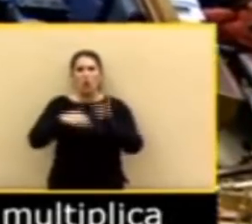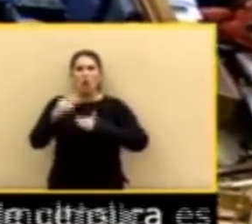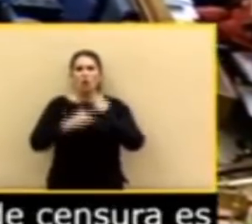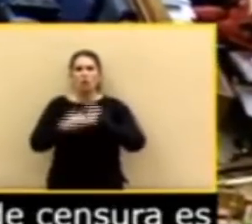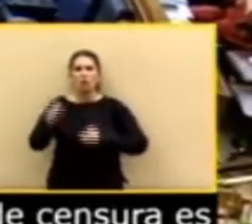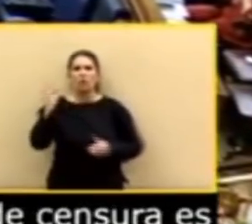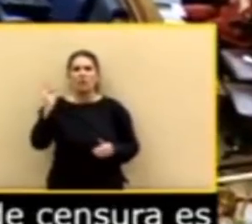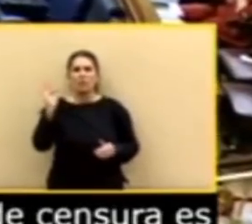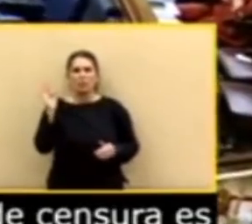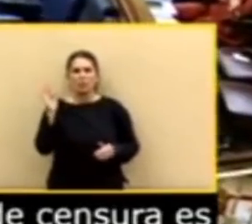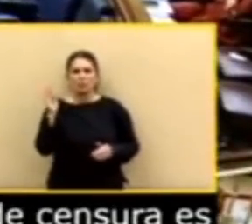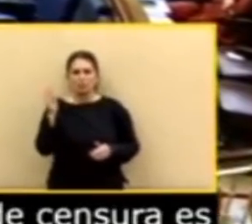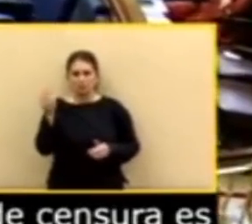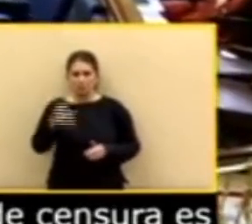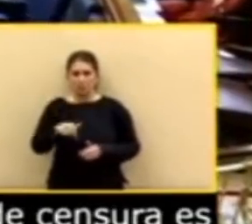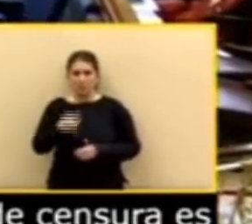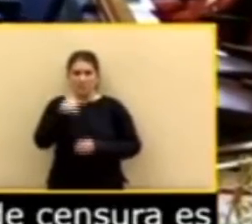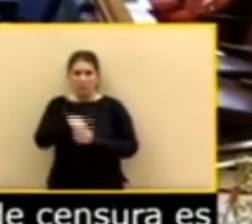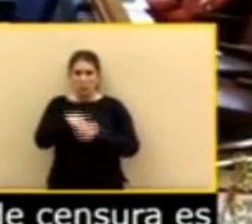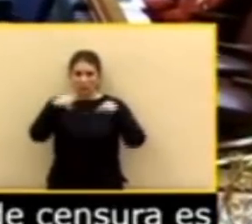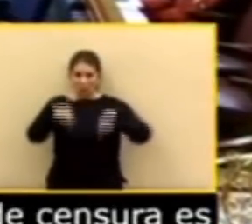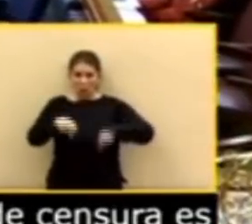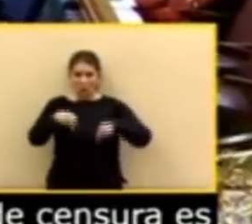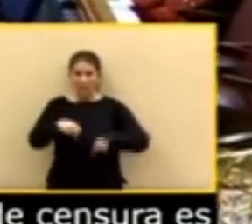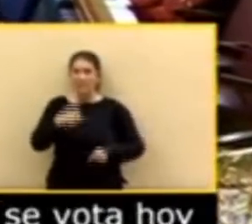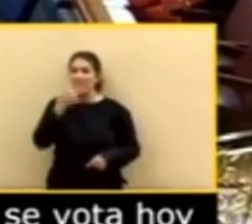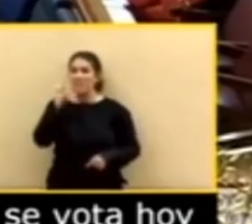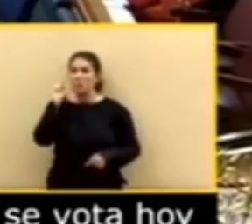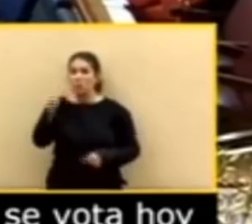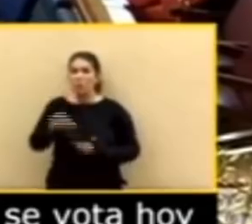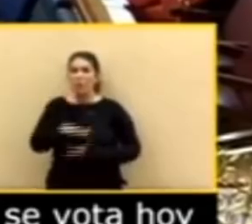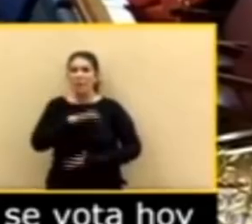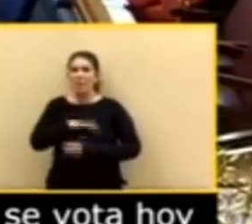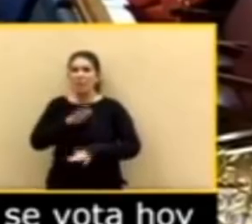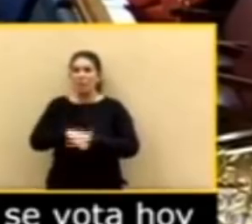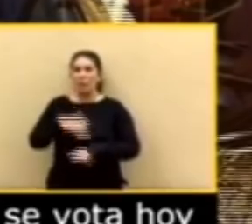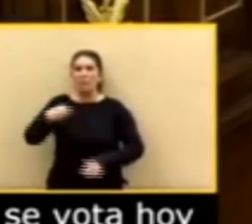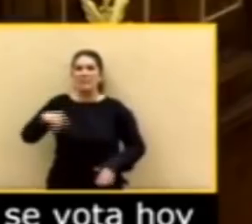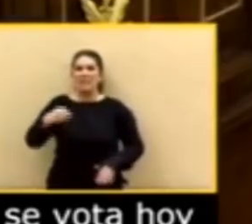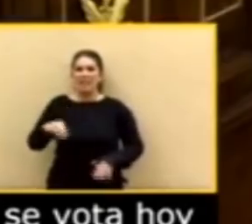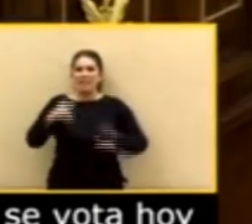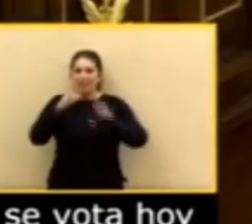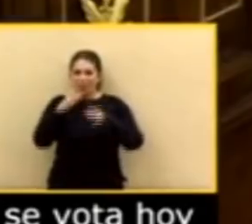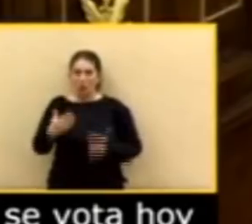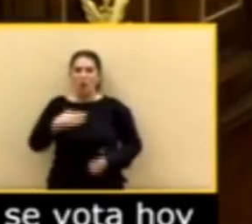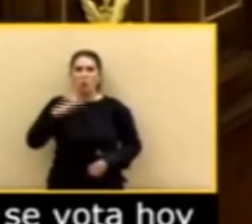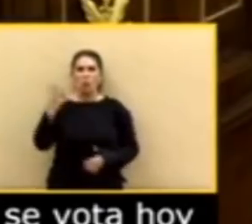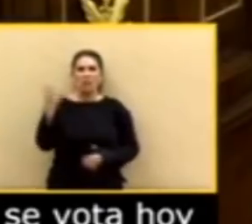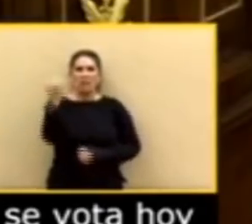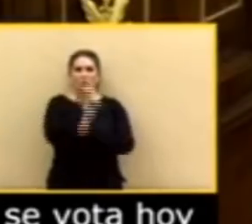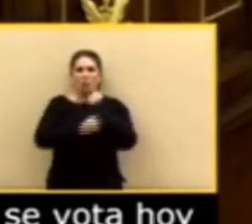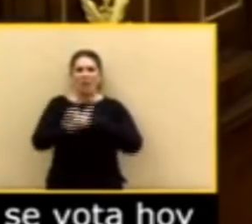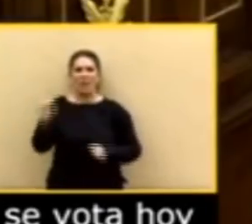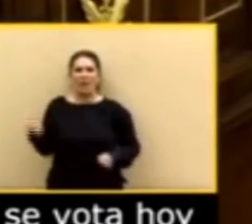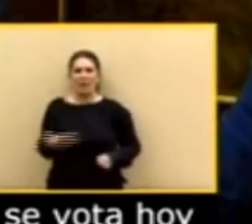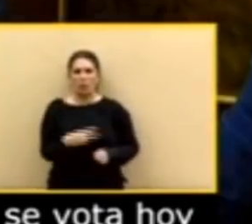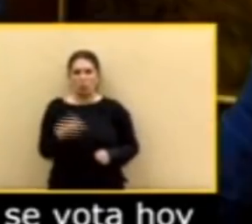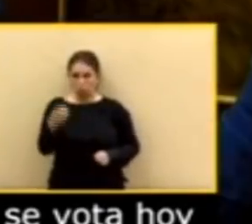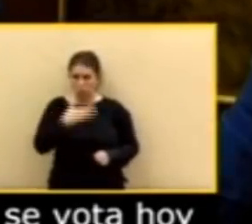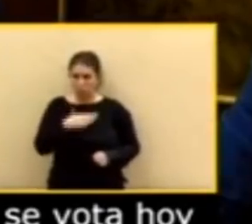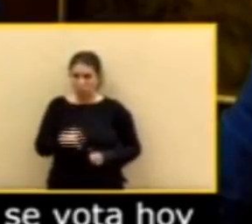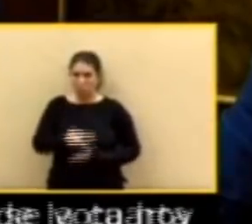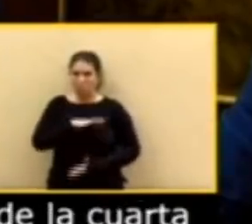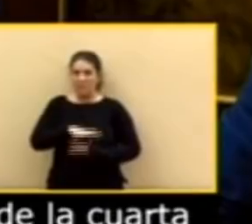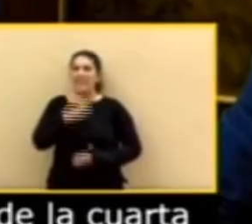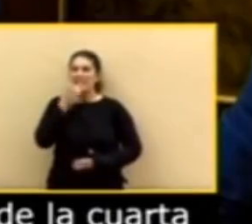Qué poco agradecido que ha estado cobrando del partido 15 años. O sea, que al final, lo que nosotros decíamos, los que no estábamos en la política y hemos venido a